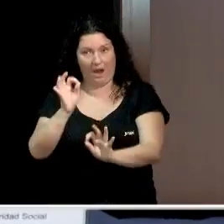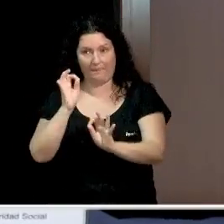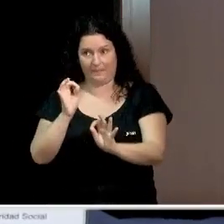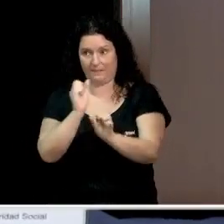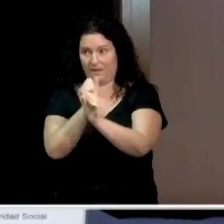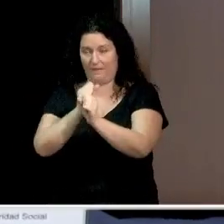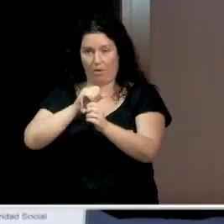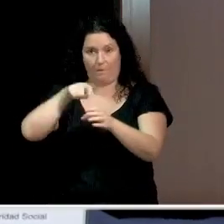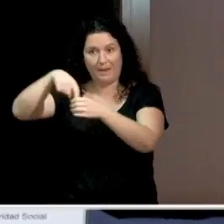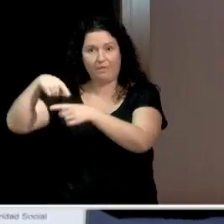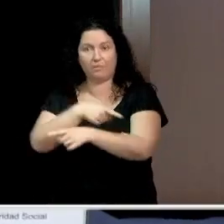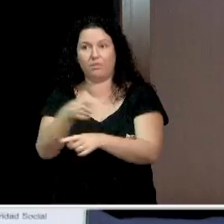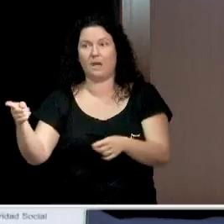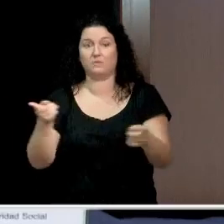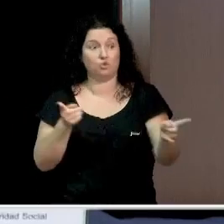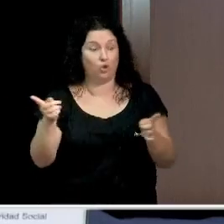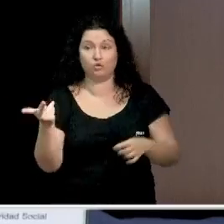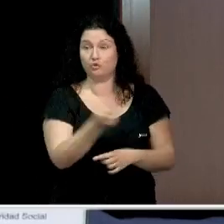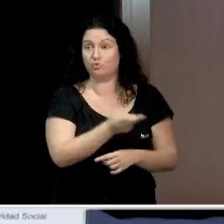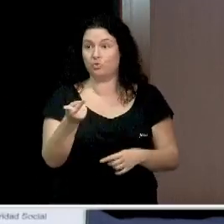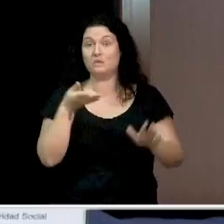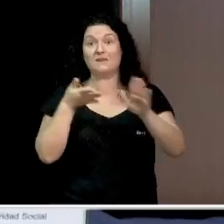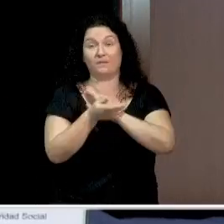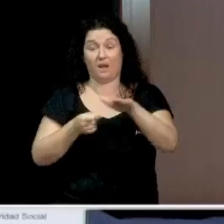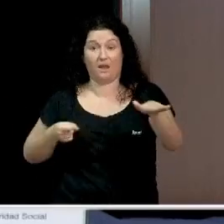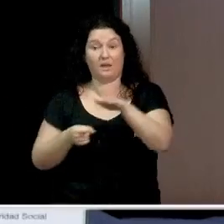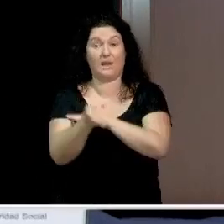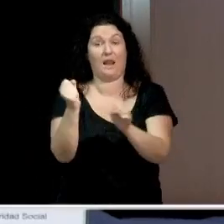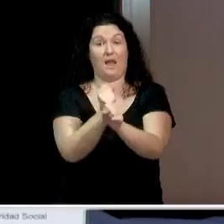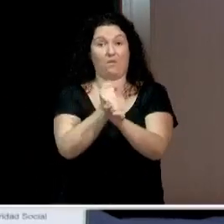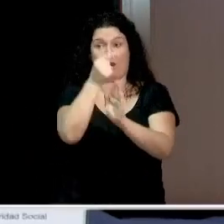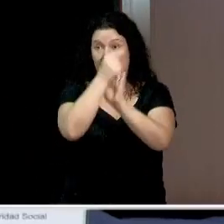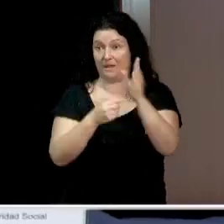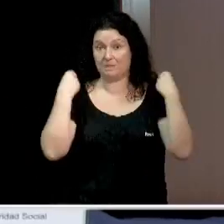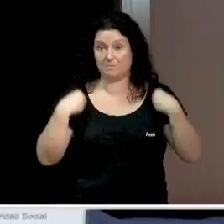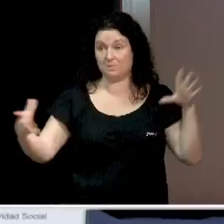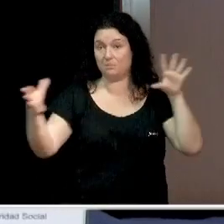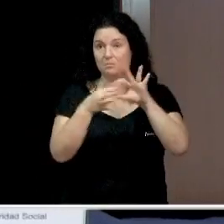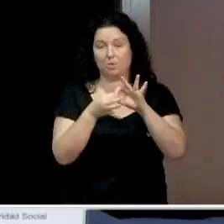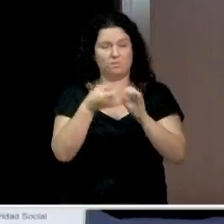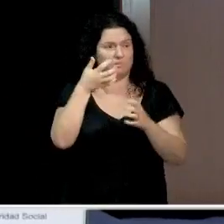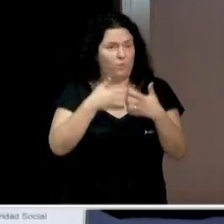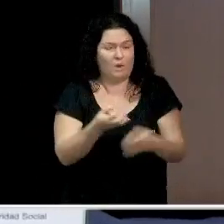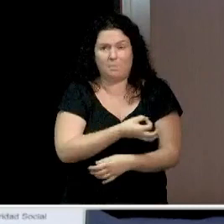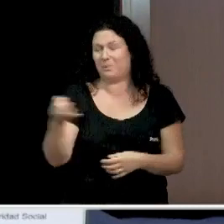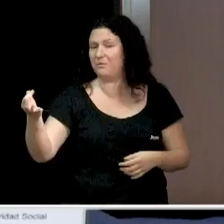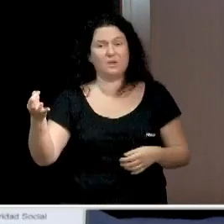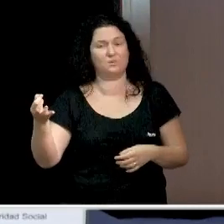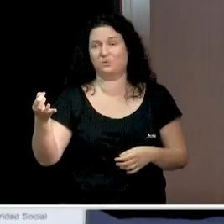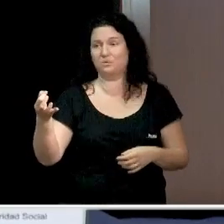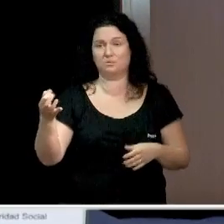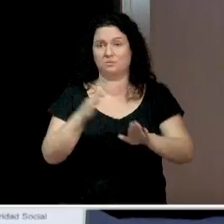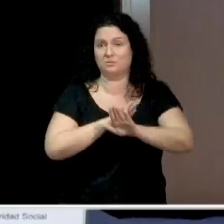trabajo, se erigen en dos de las medidas de inserción laboral potencialmente más eficaces en el ámbito del empleo